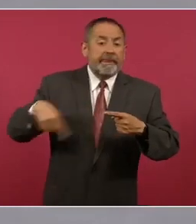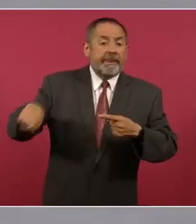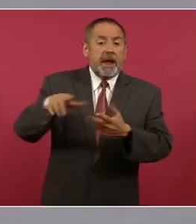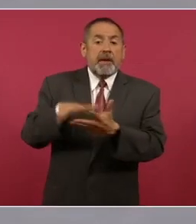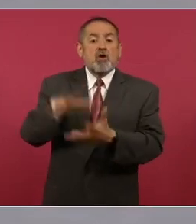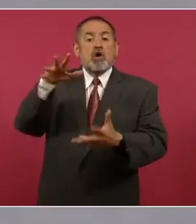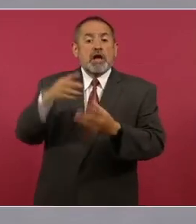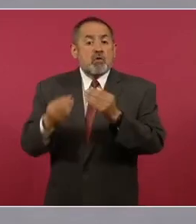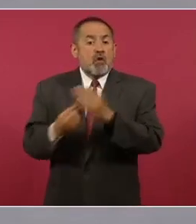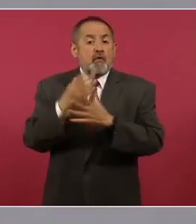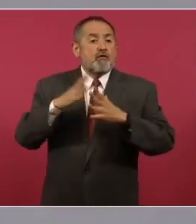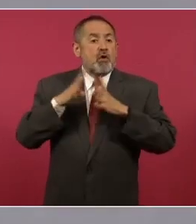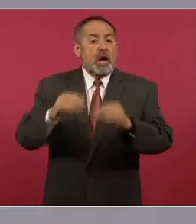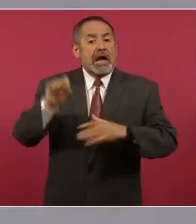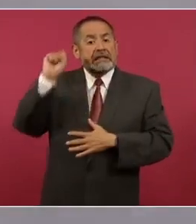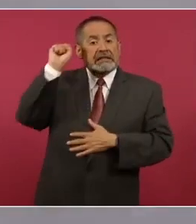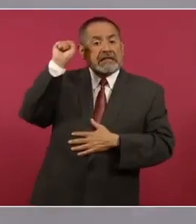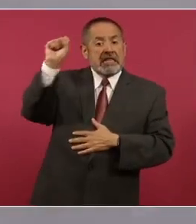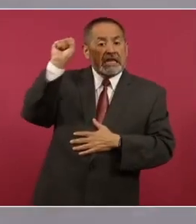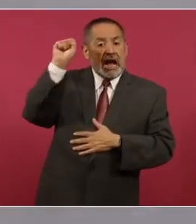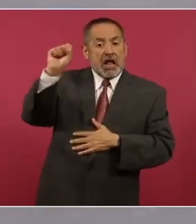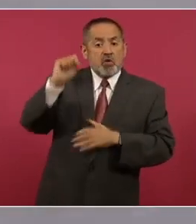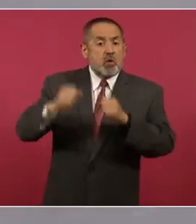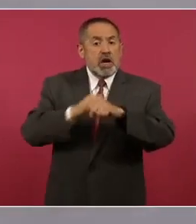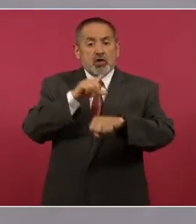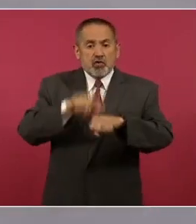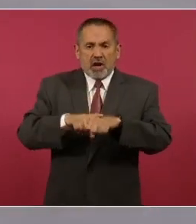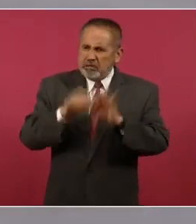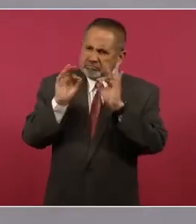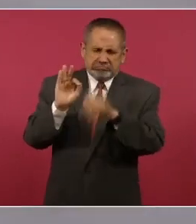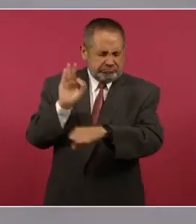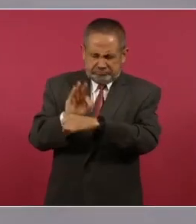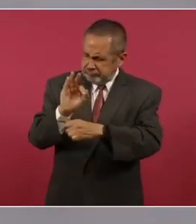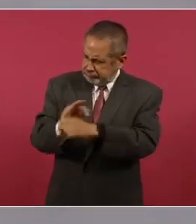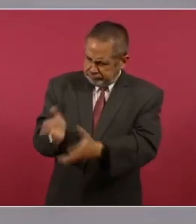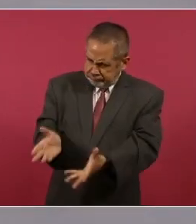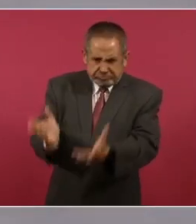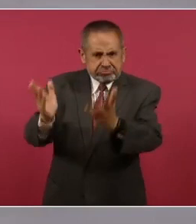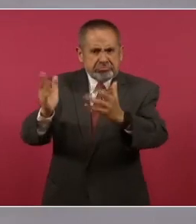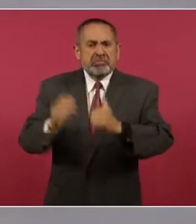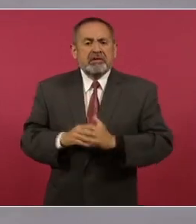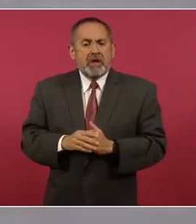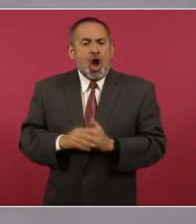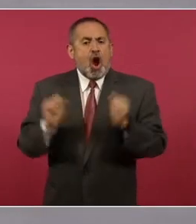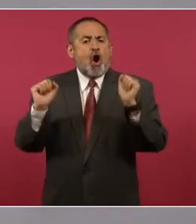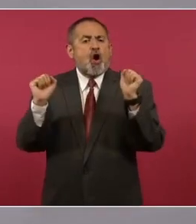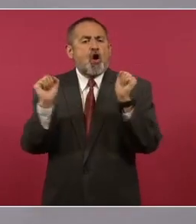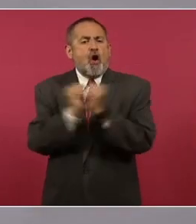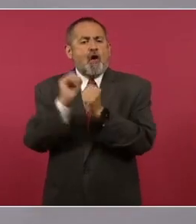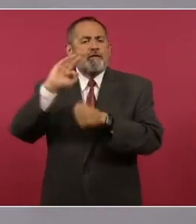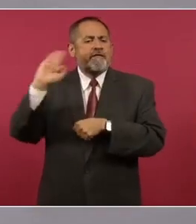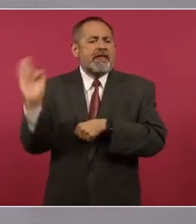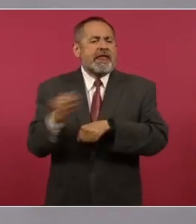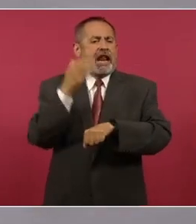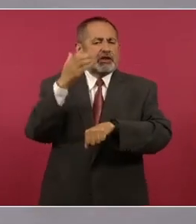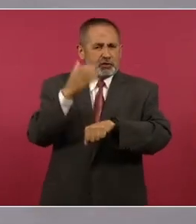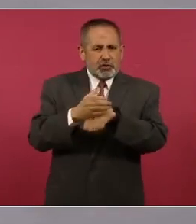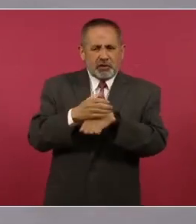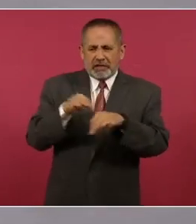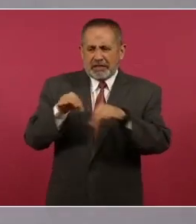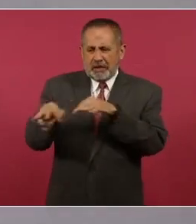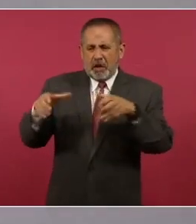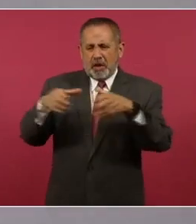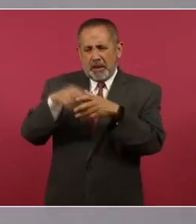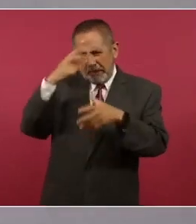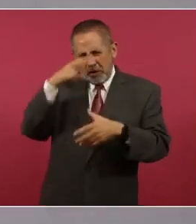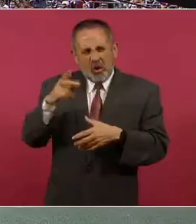los sindicatos nacionales. La Confederación de Trabajadores de